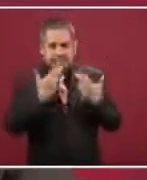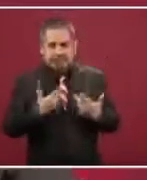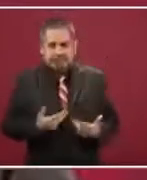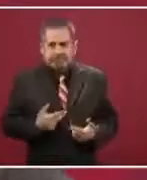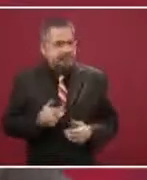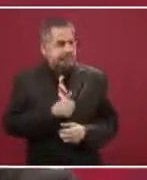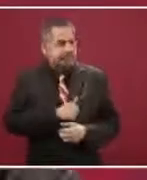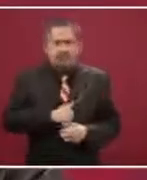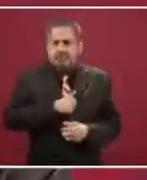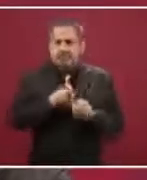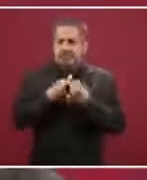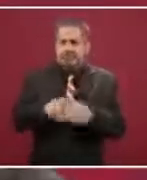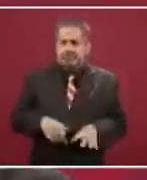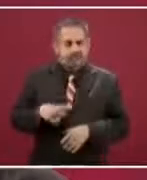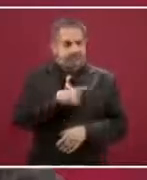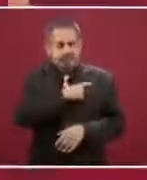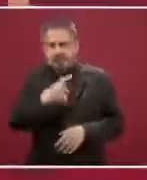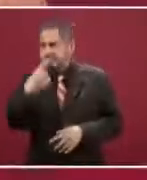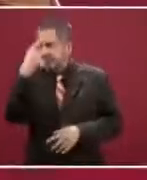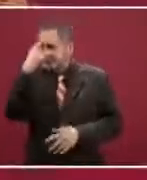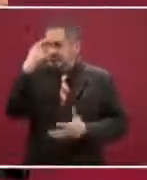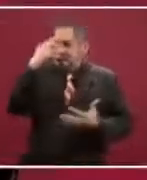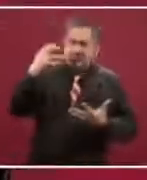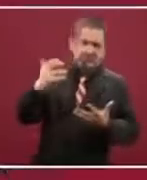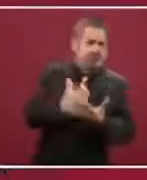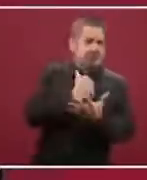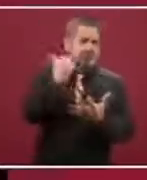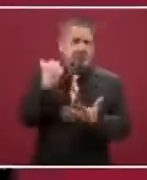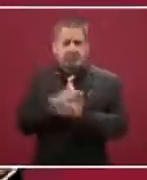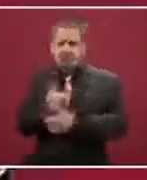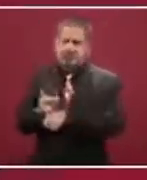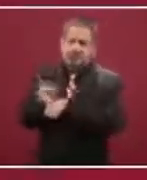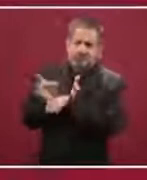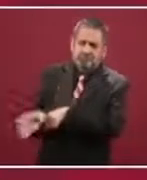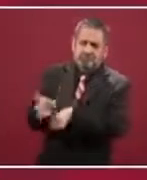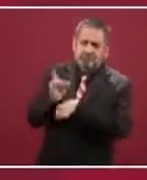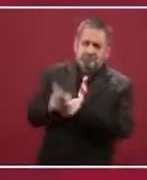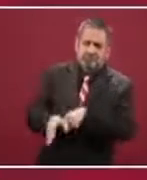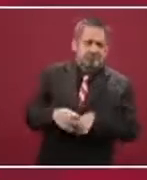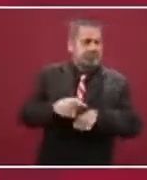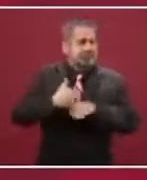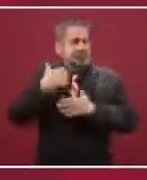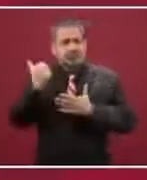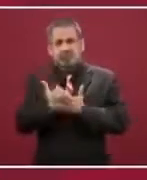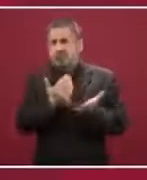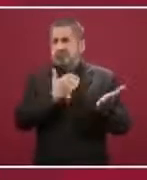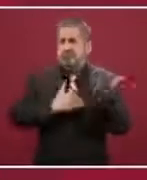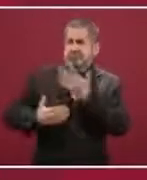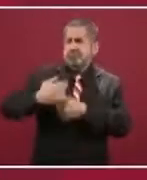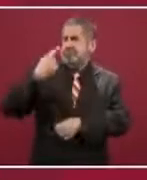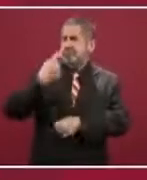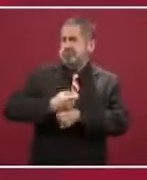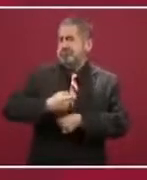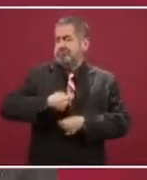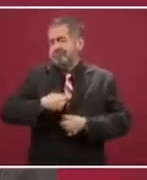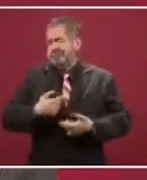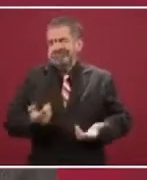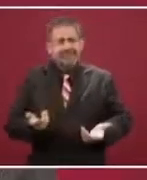Este afán de triunfar a toda costa, sin escrúpulos morales de ninguna índole,